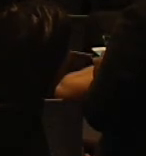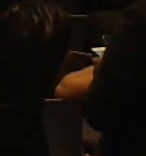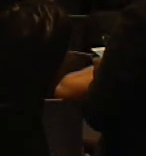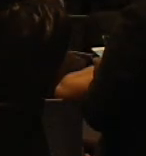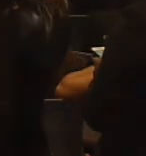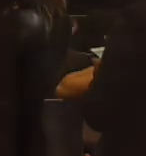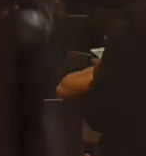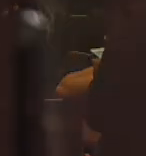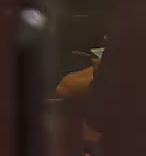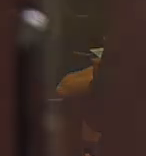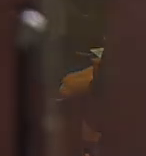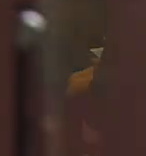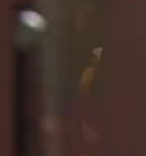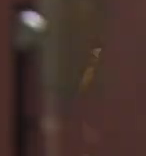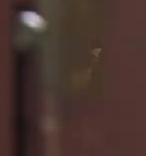déjalo